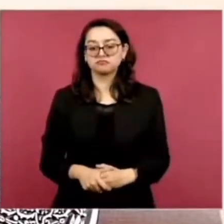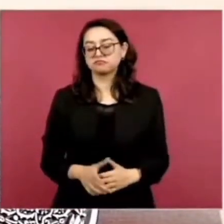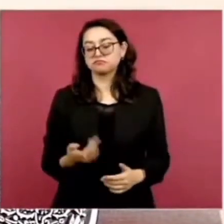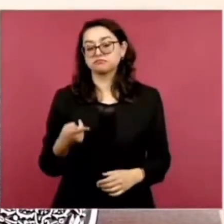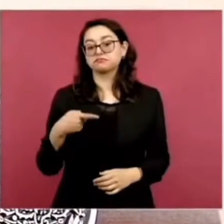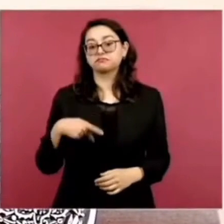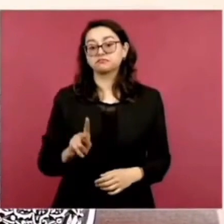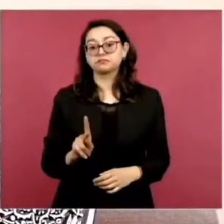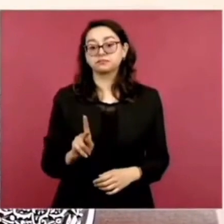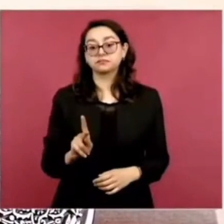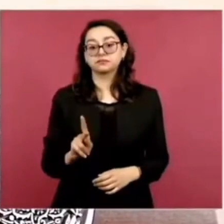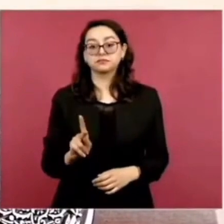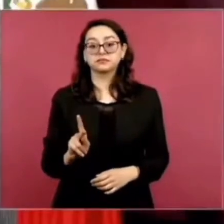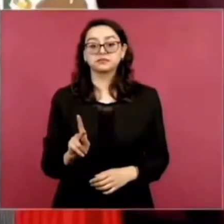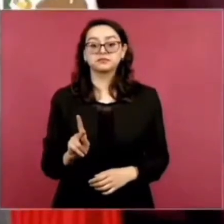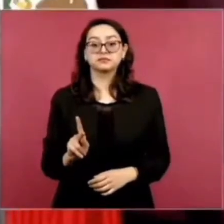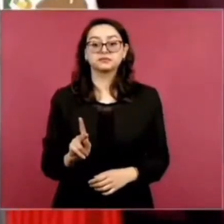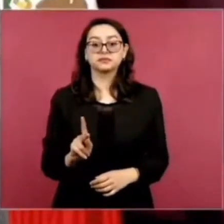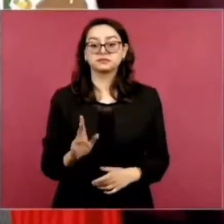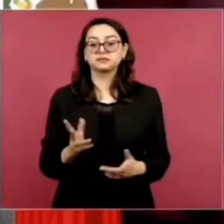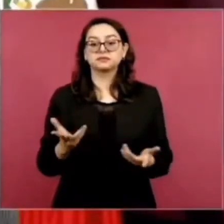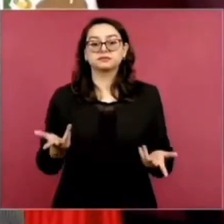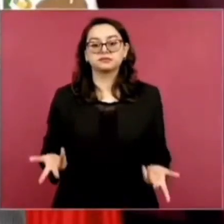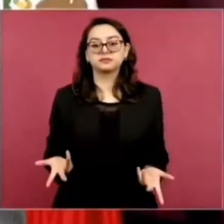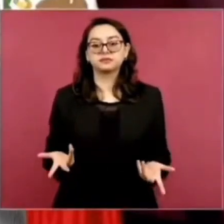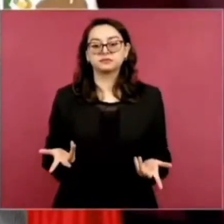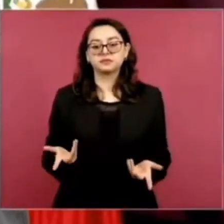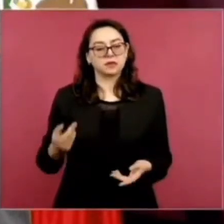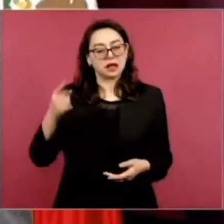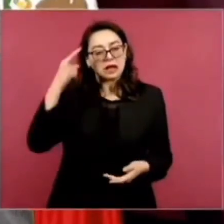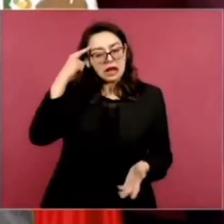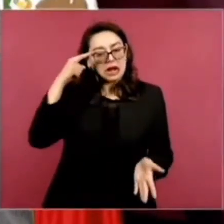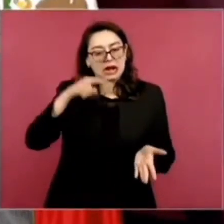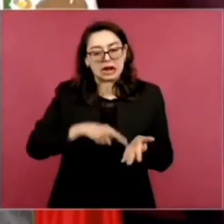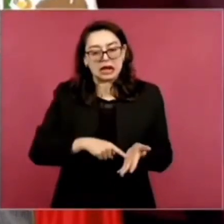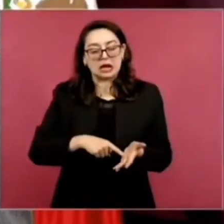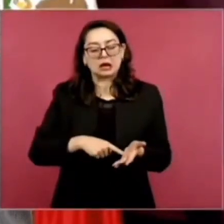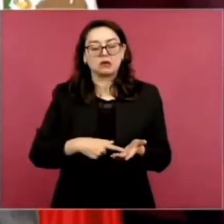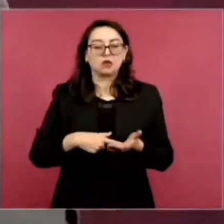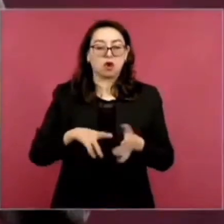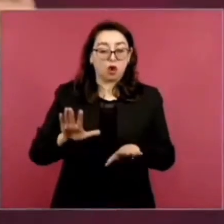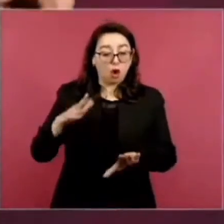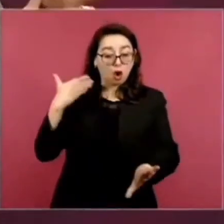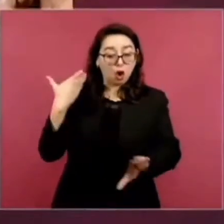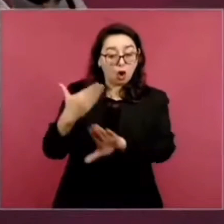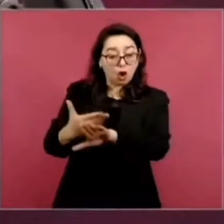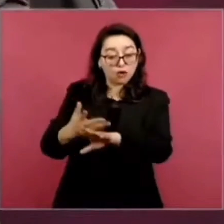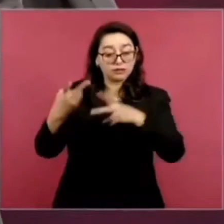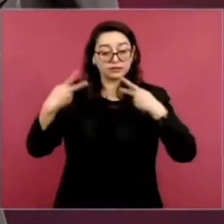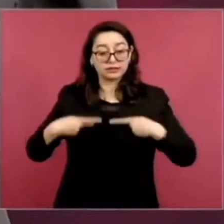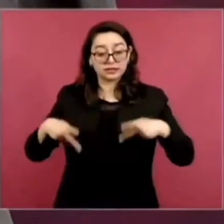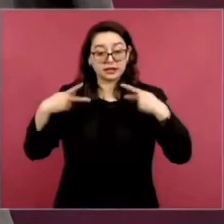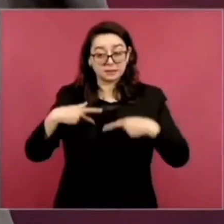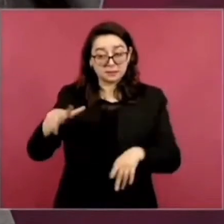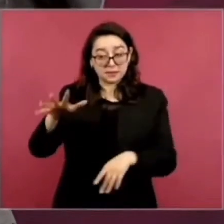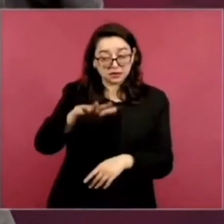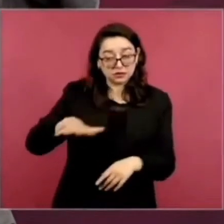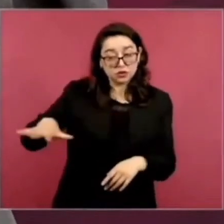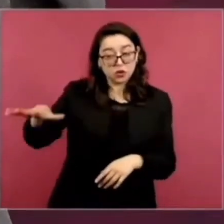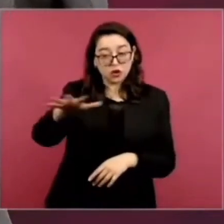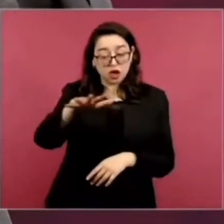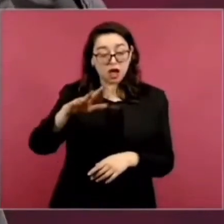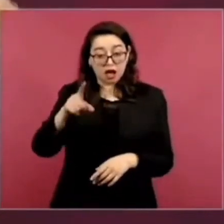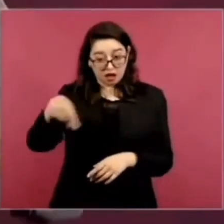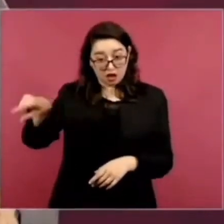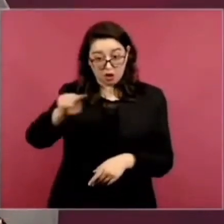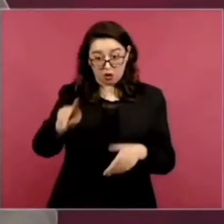difícil que se actúe en contra del pueblo y que el gobierno solo esté al